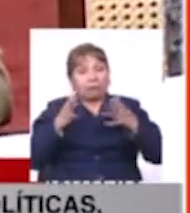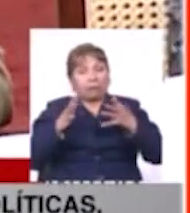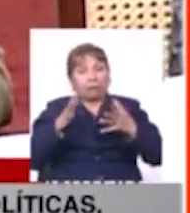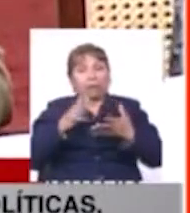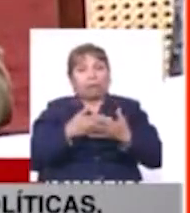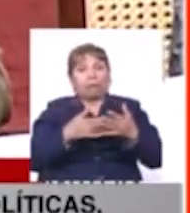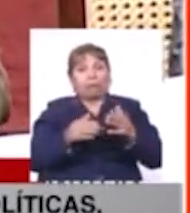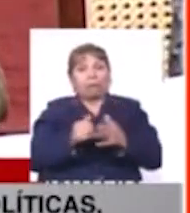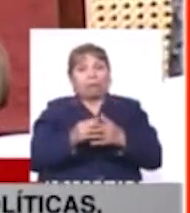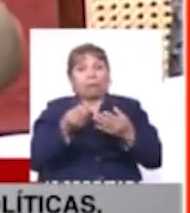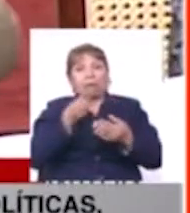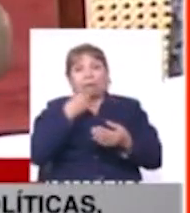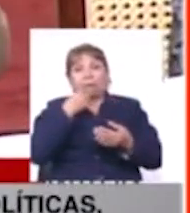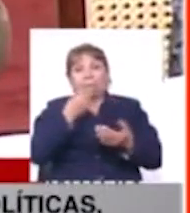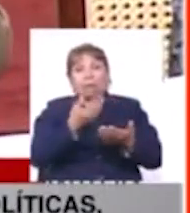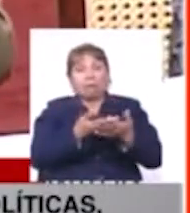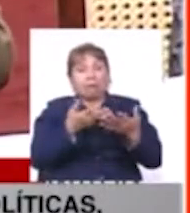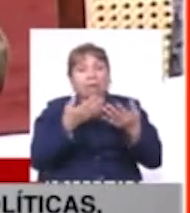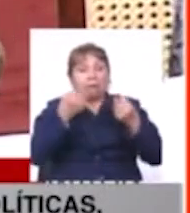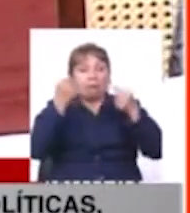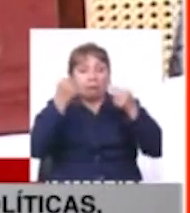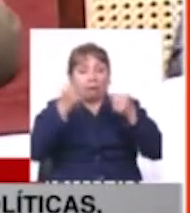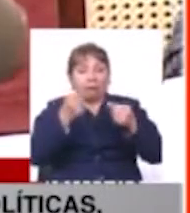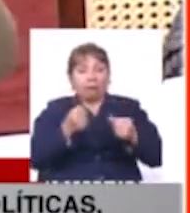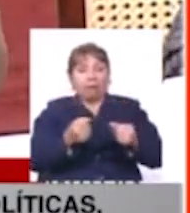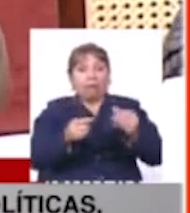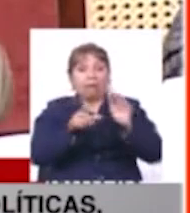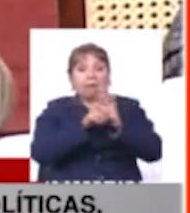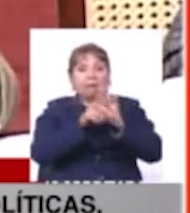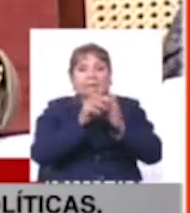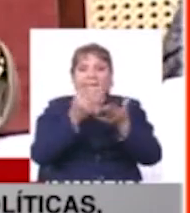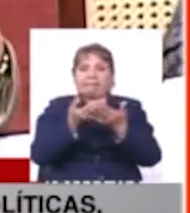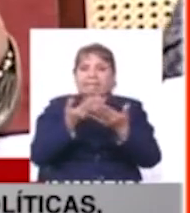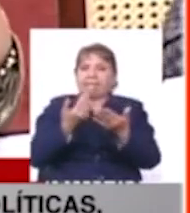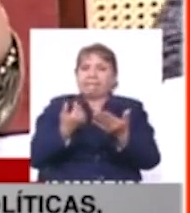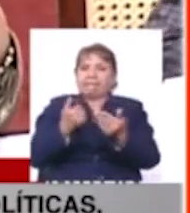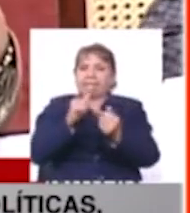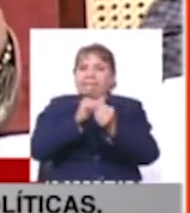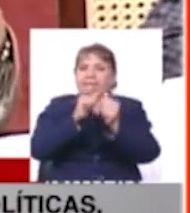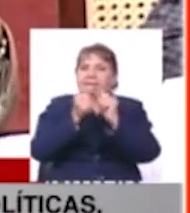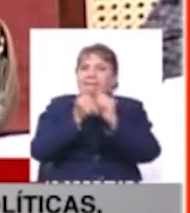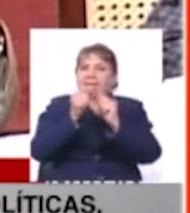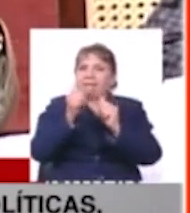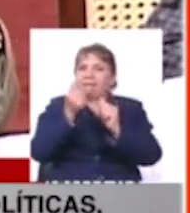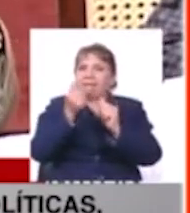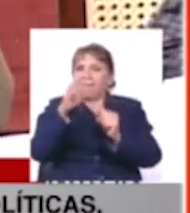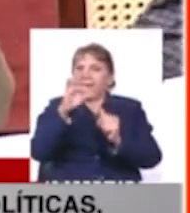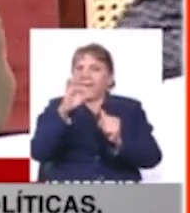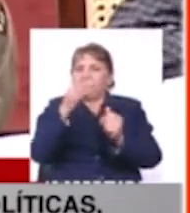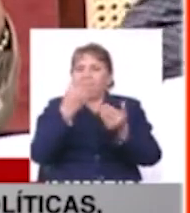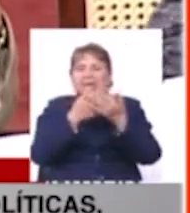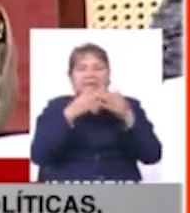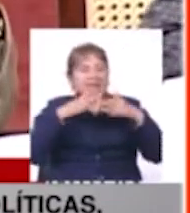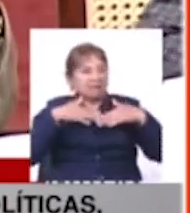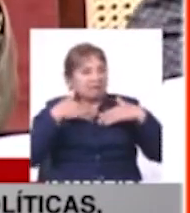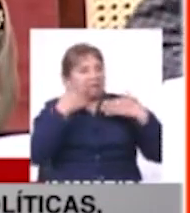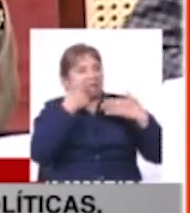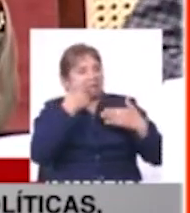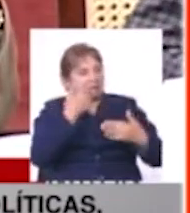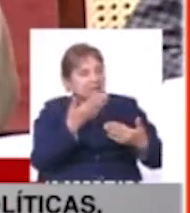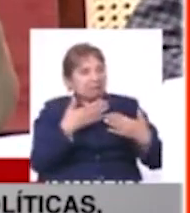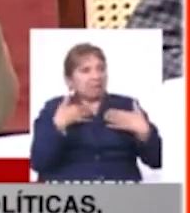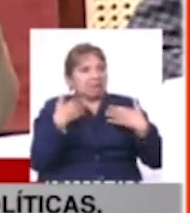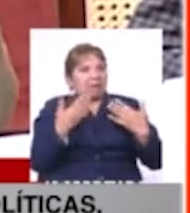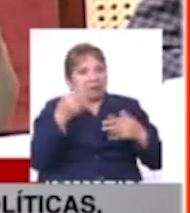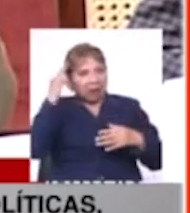indirecta con los bonos, que se supone que nadie se dé cuenta. Y claro, para taparle la boca a los que puedan protestar, le Exitosa. dan bonos